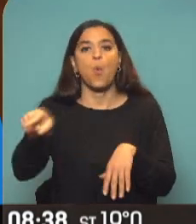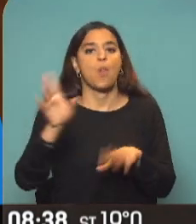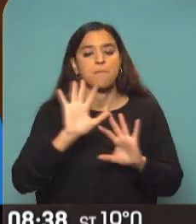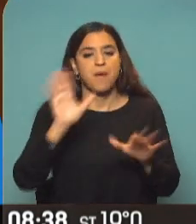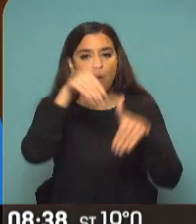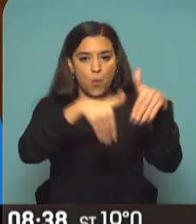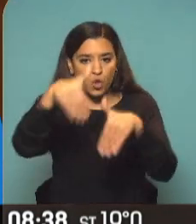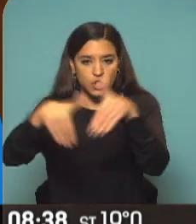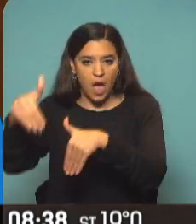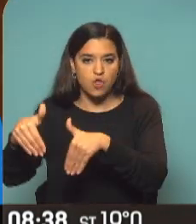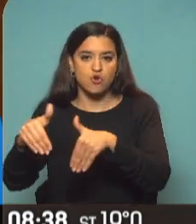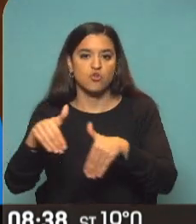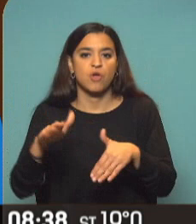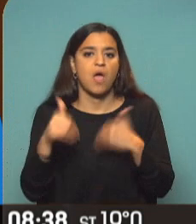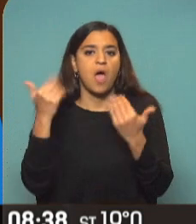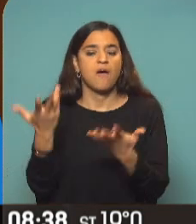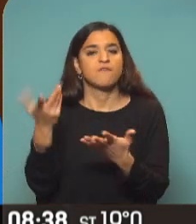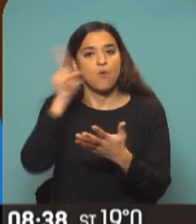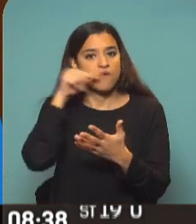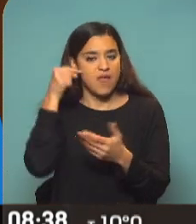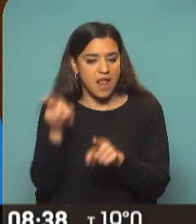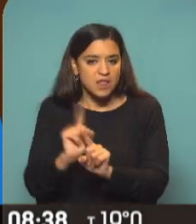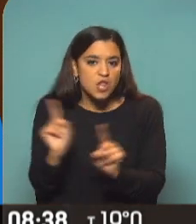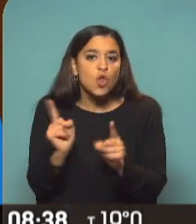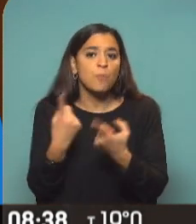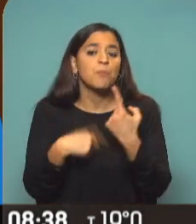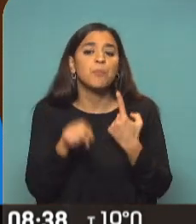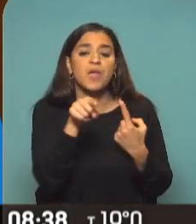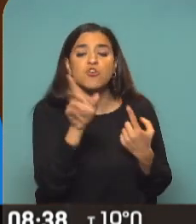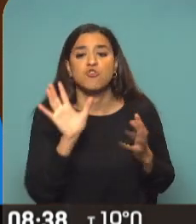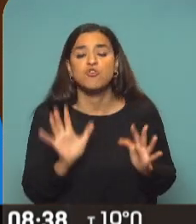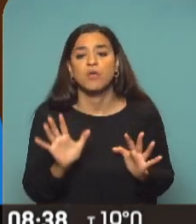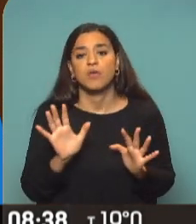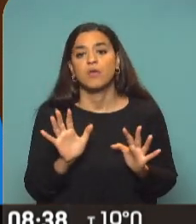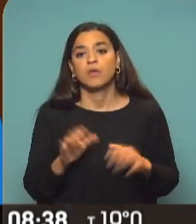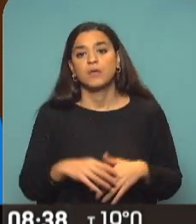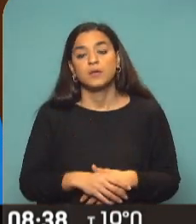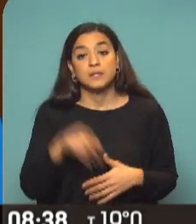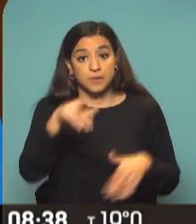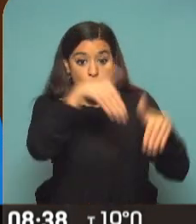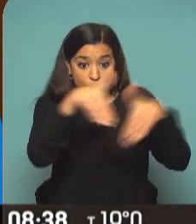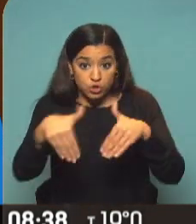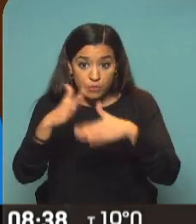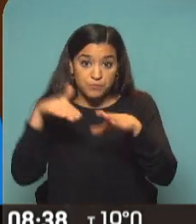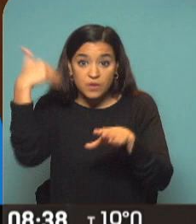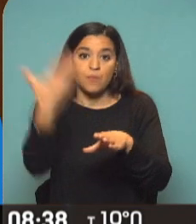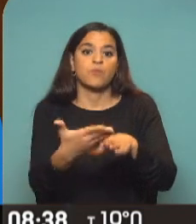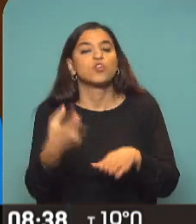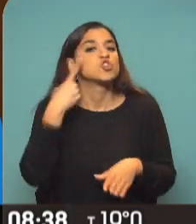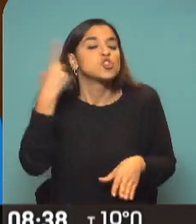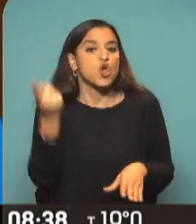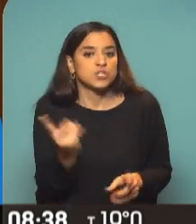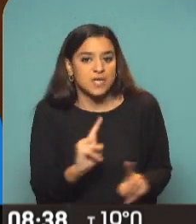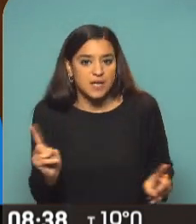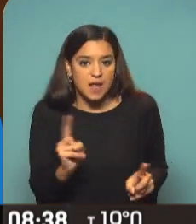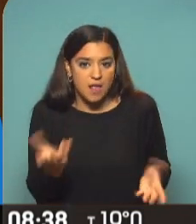que votaron a Fernández, pero evidentemente después de ese voto no hubo una credibilidad